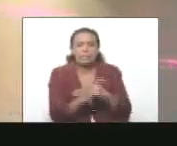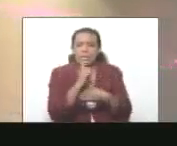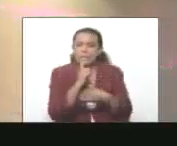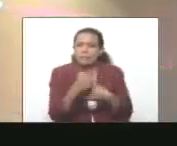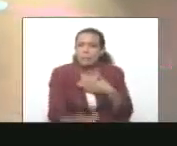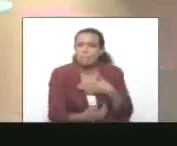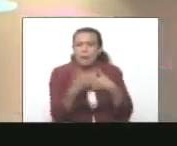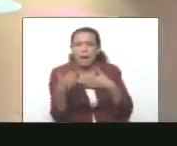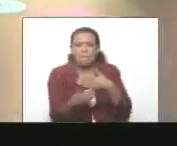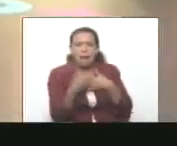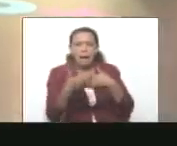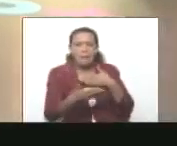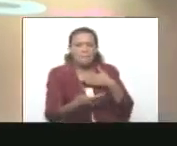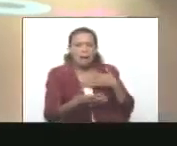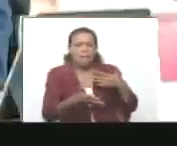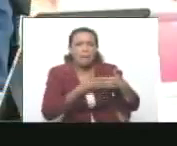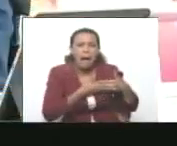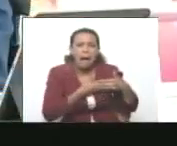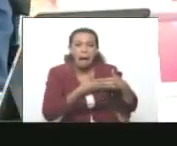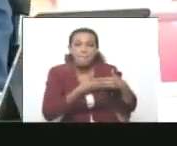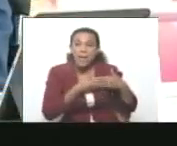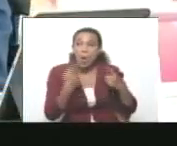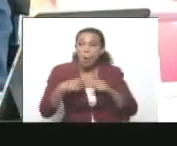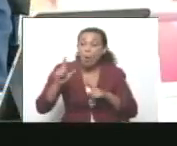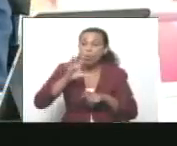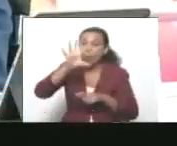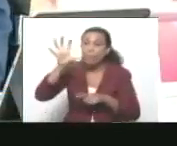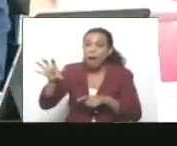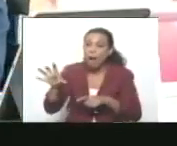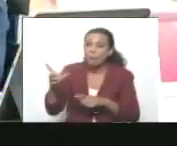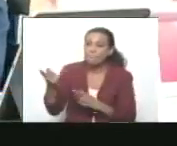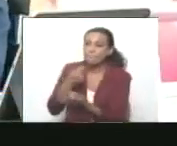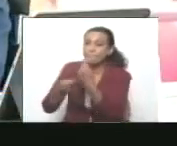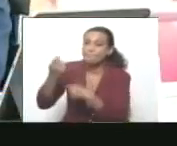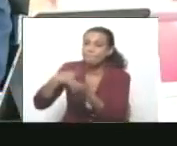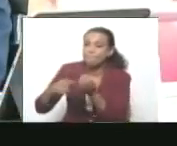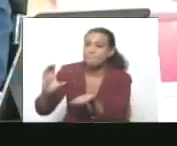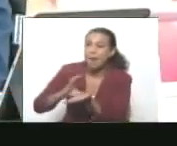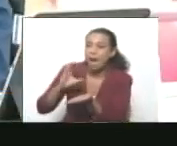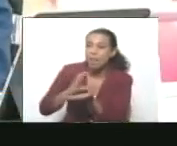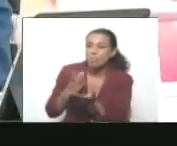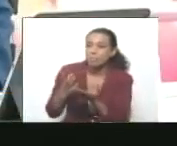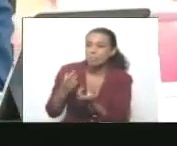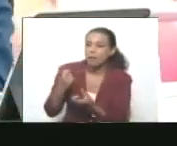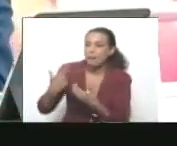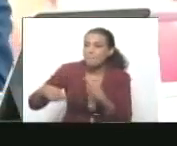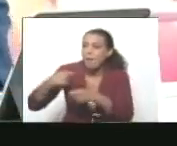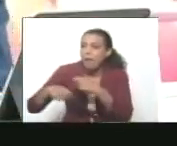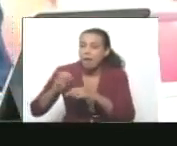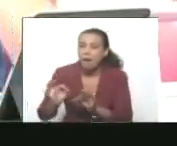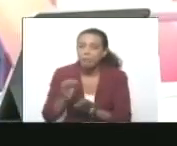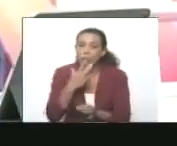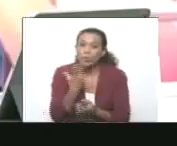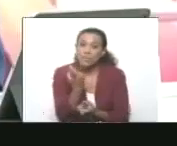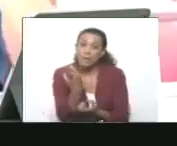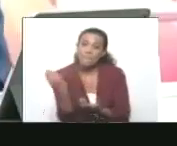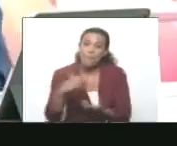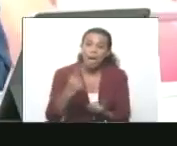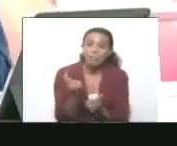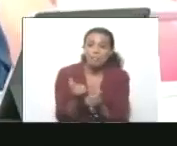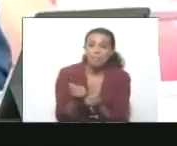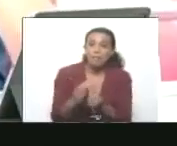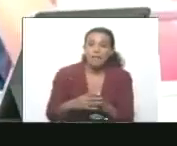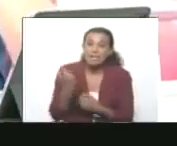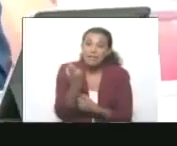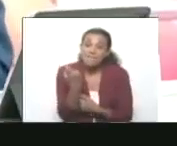estoy ahorita en campaña buscando la plata para la otra sede, la grande. Exacto. Que hace falta,